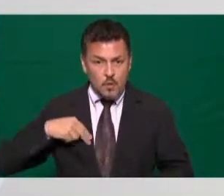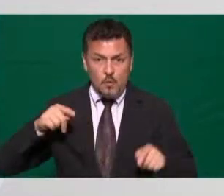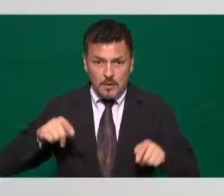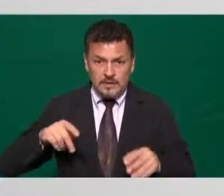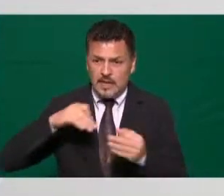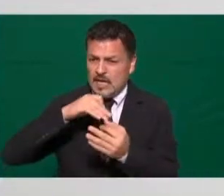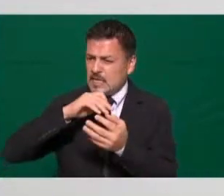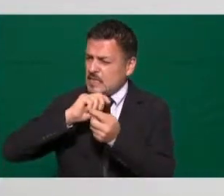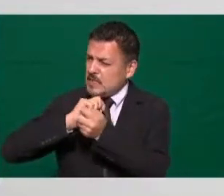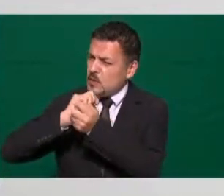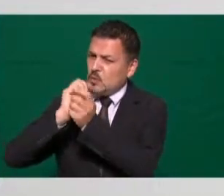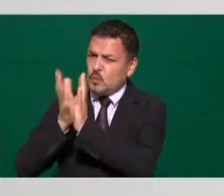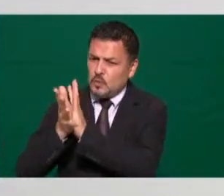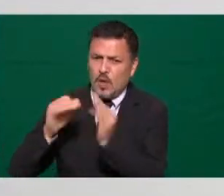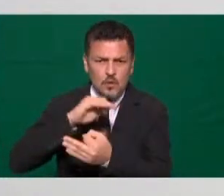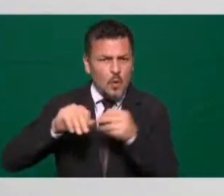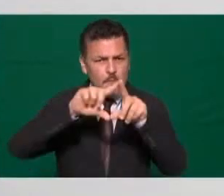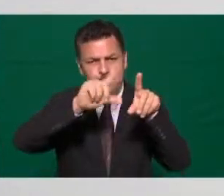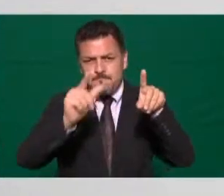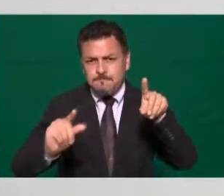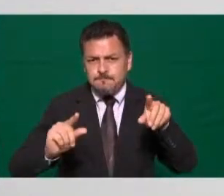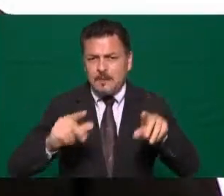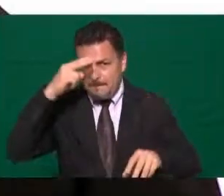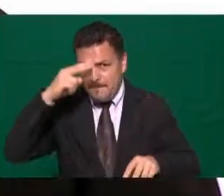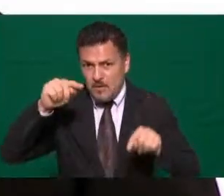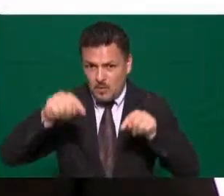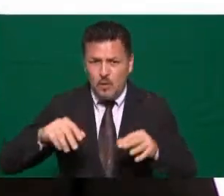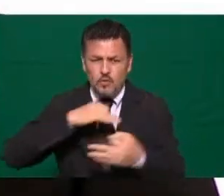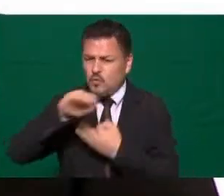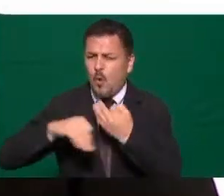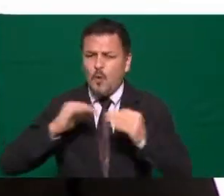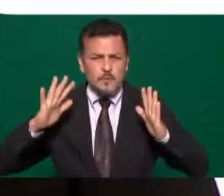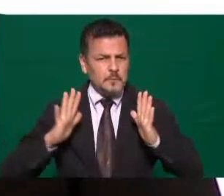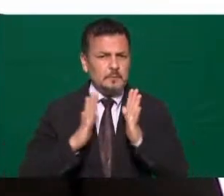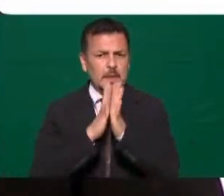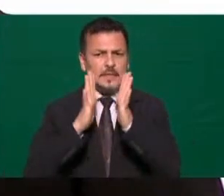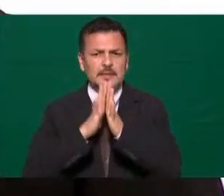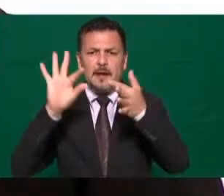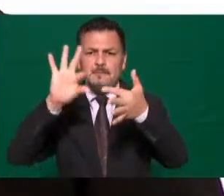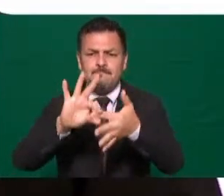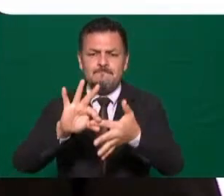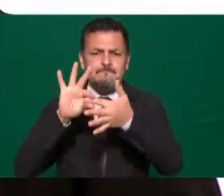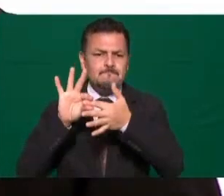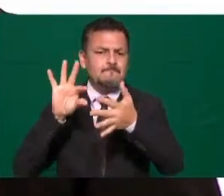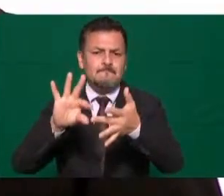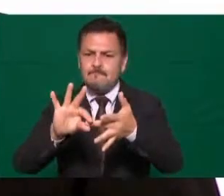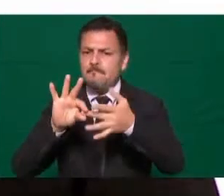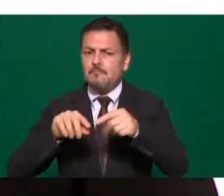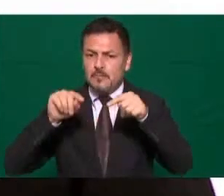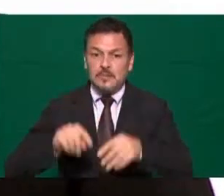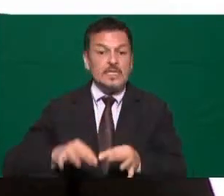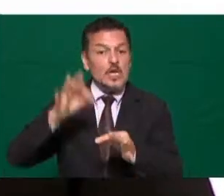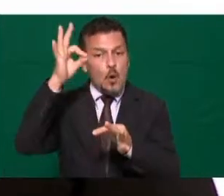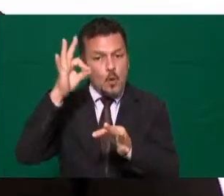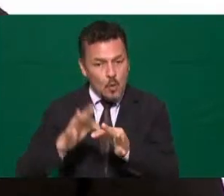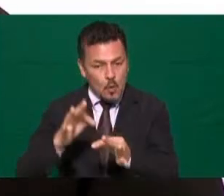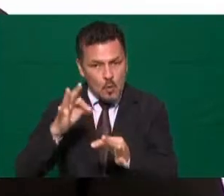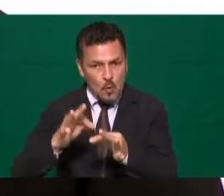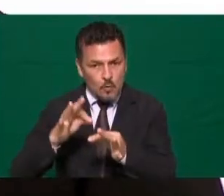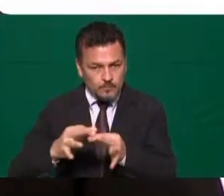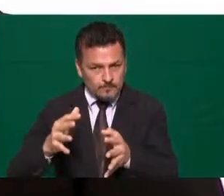todo el pueblo de México, al hacerlo partícipe de la toma de decisiones y al constatar lo correctas que